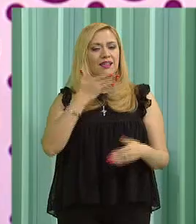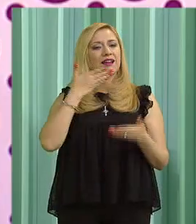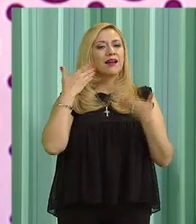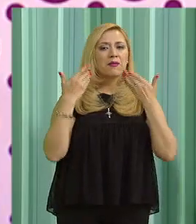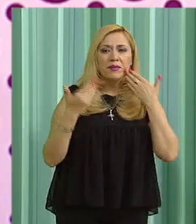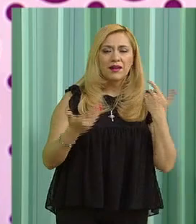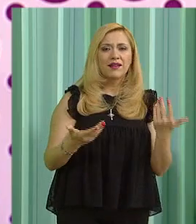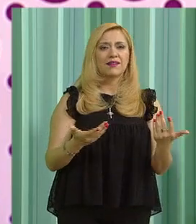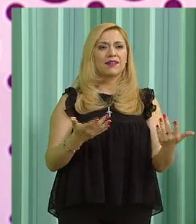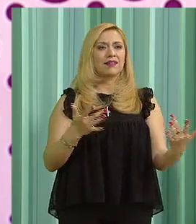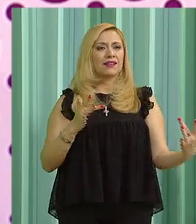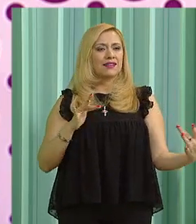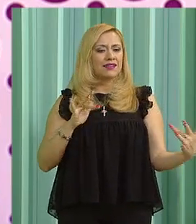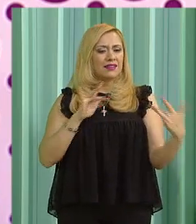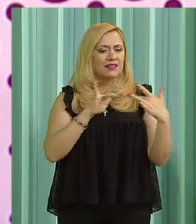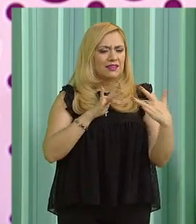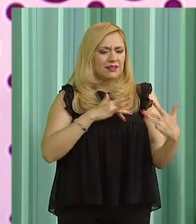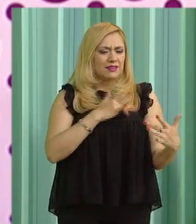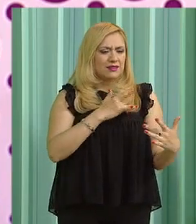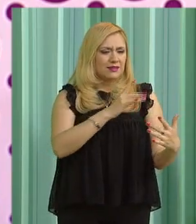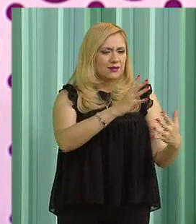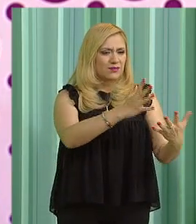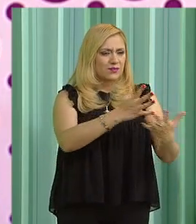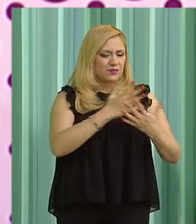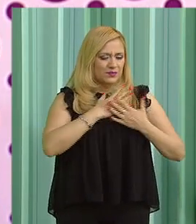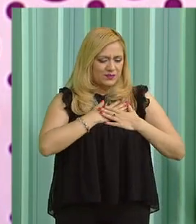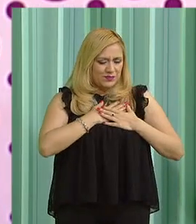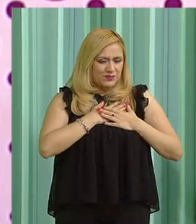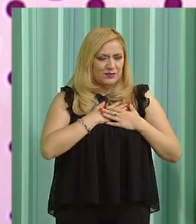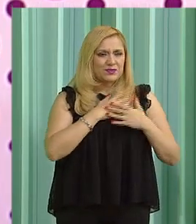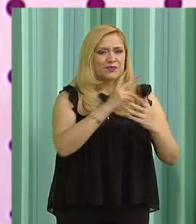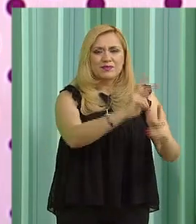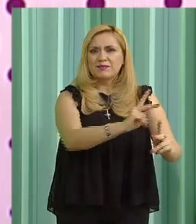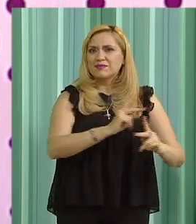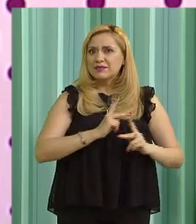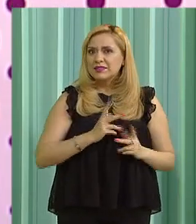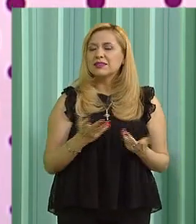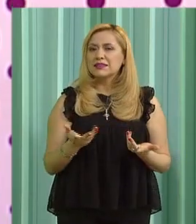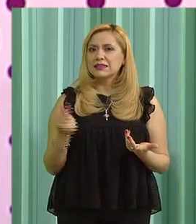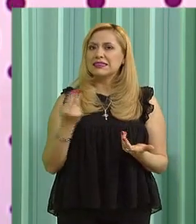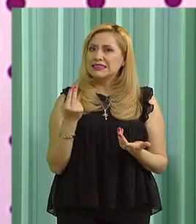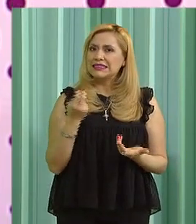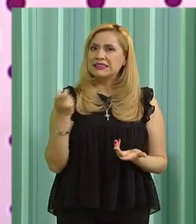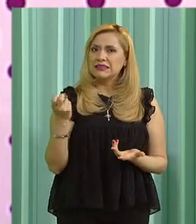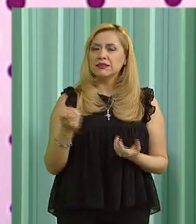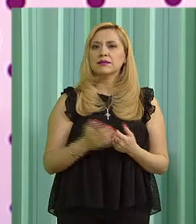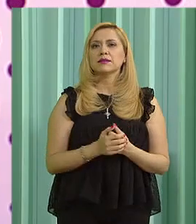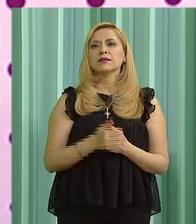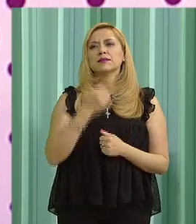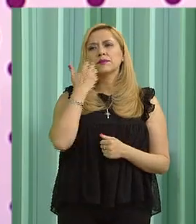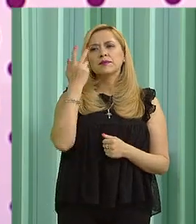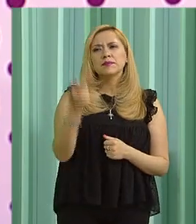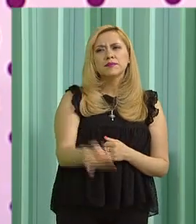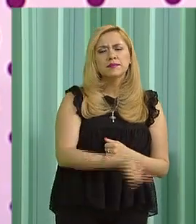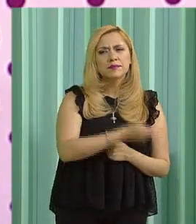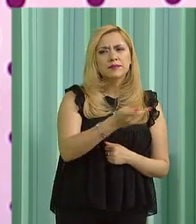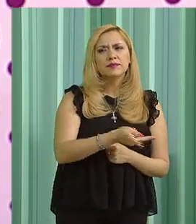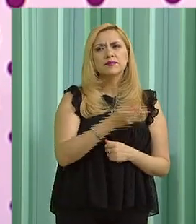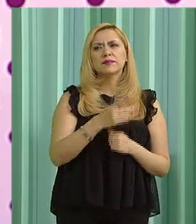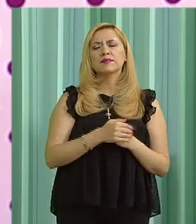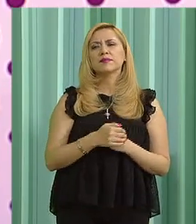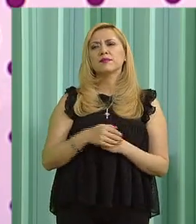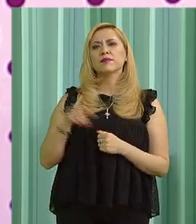que contribuyan a que la población refugiada se integre. Quería preguntarte brevemente antes de ir a la pausa, Sofía,